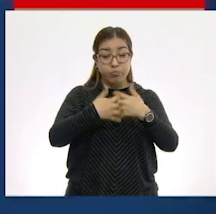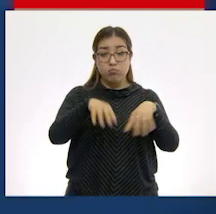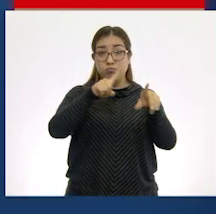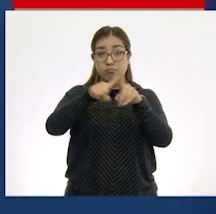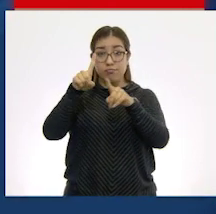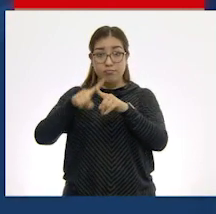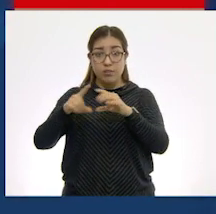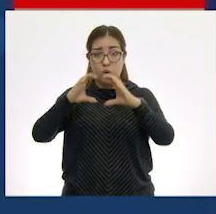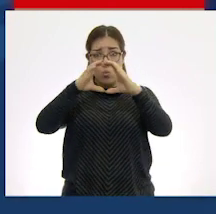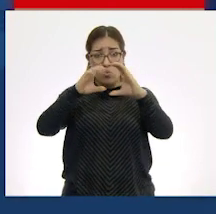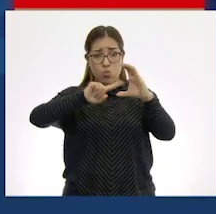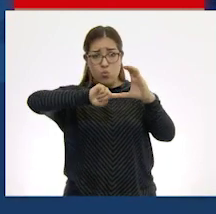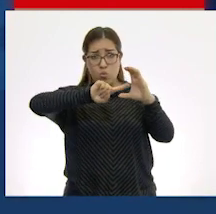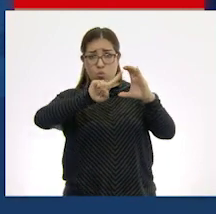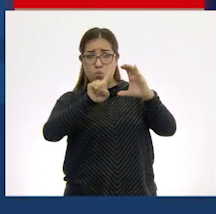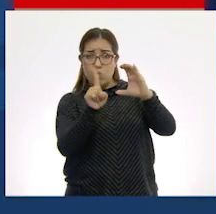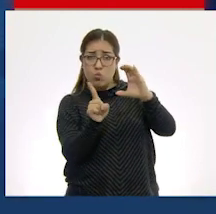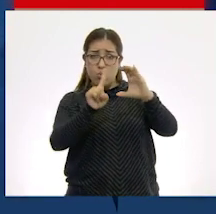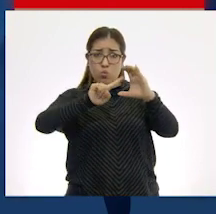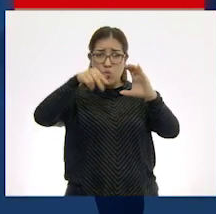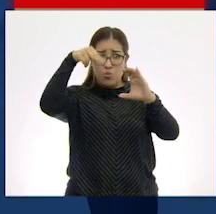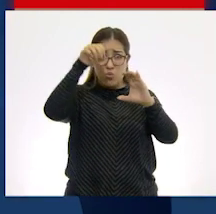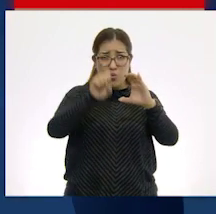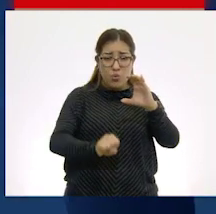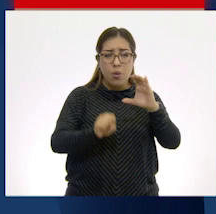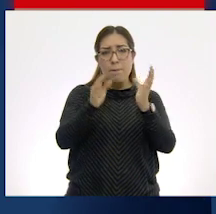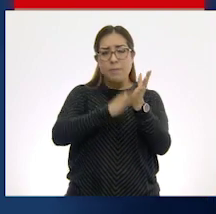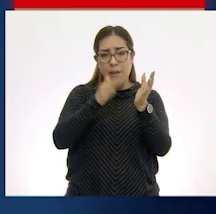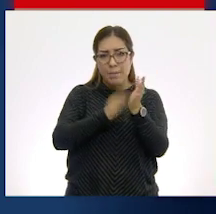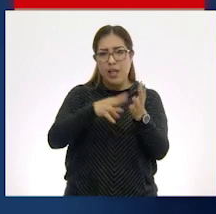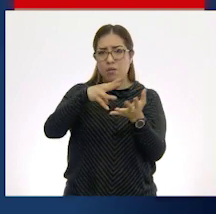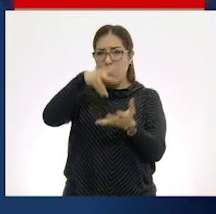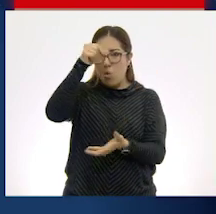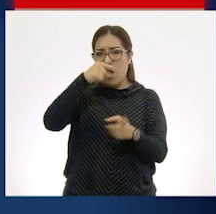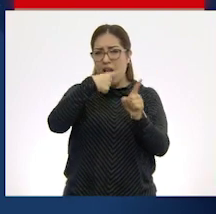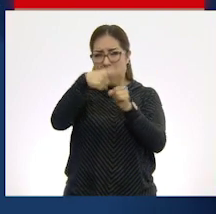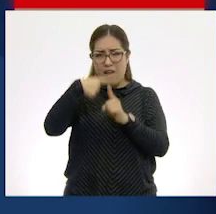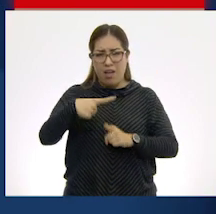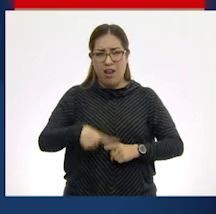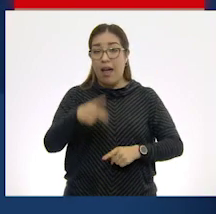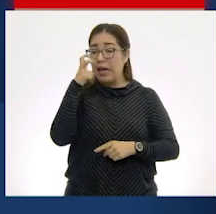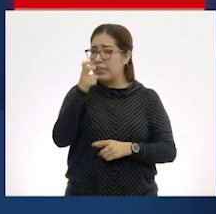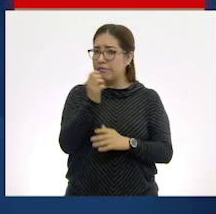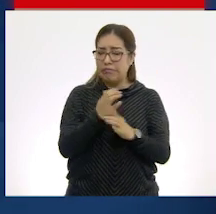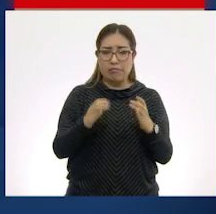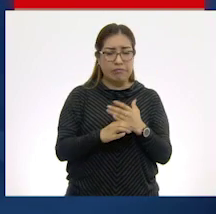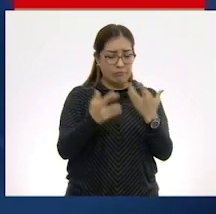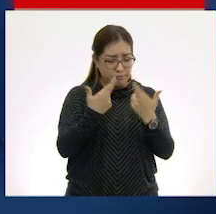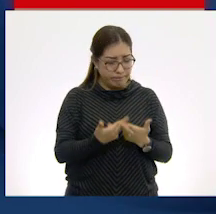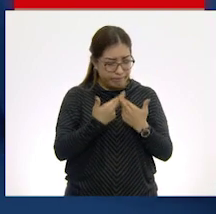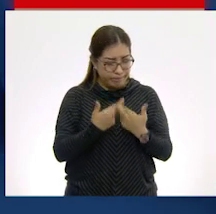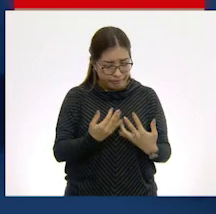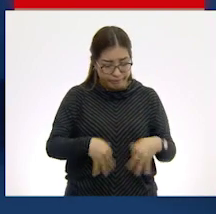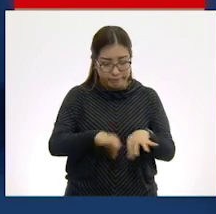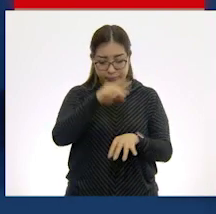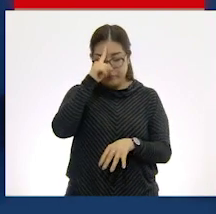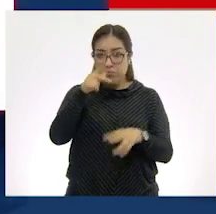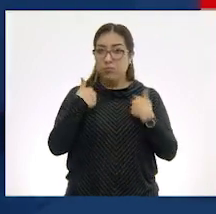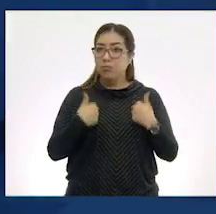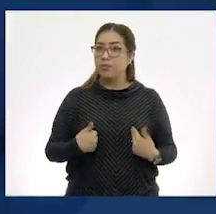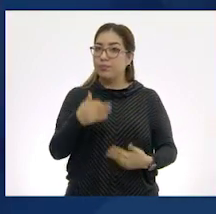brújula, el papel, la pólvora y bueno, infinidad de aportes impresionantes para la humanidad.